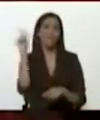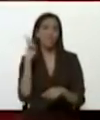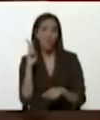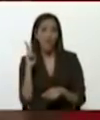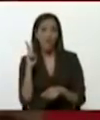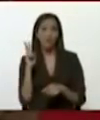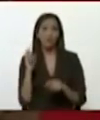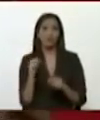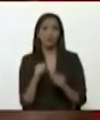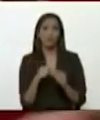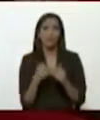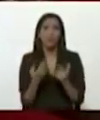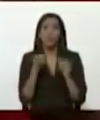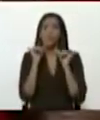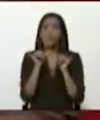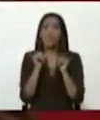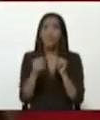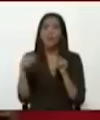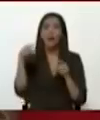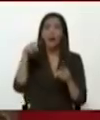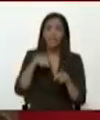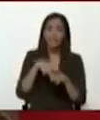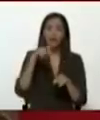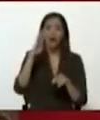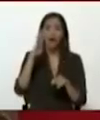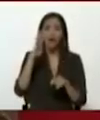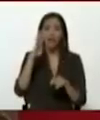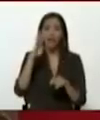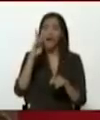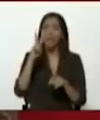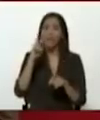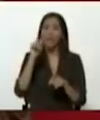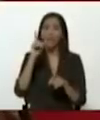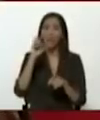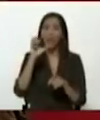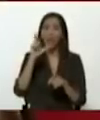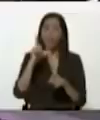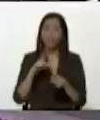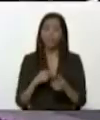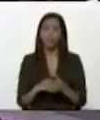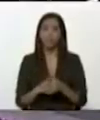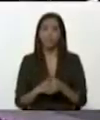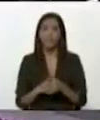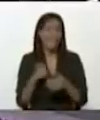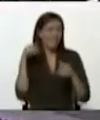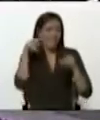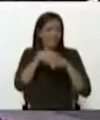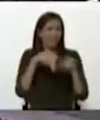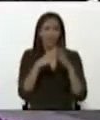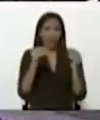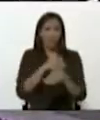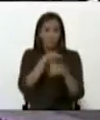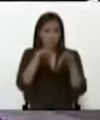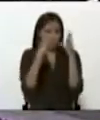la... Cuando él mismo fue el que atacó a Baduel. No, porque él ha atacado a todo el mundo. Cuando él mismo,